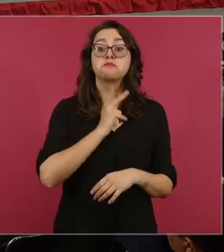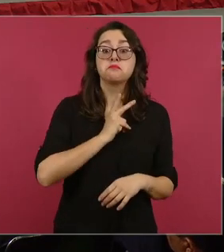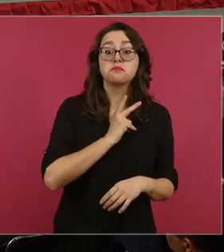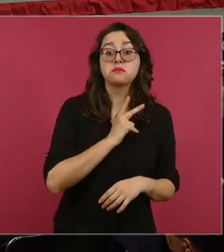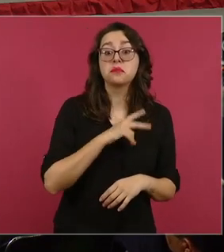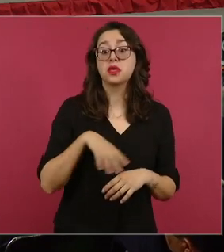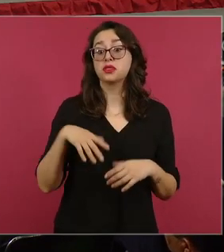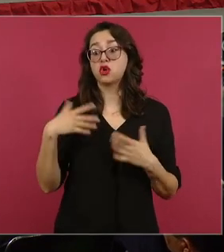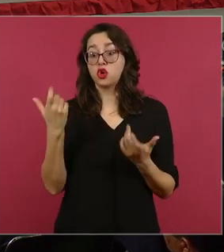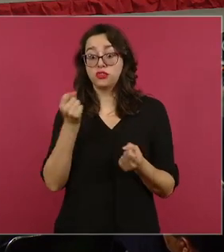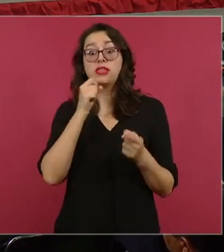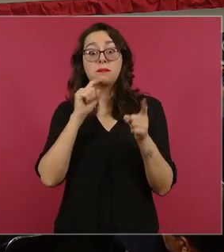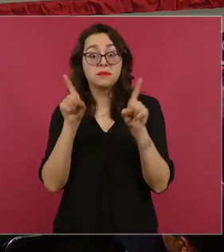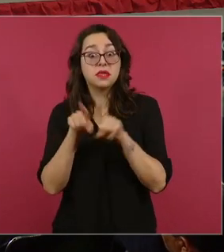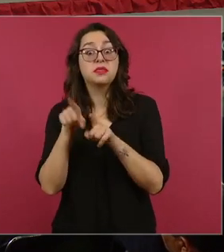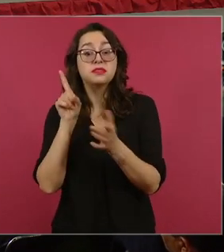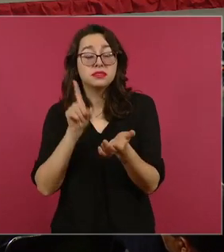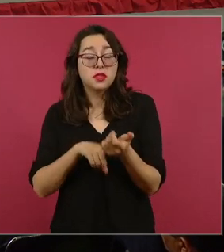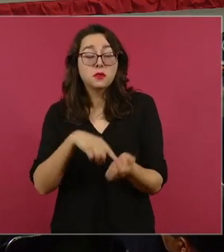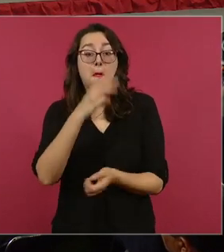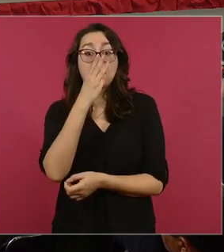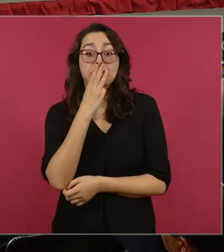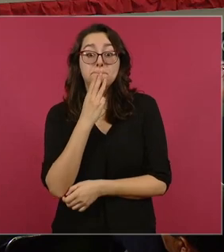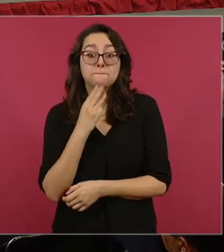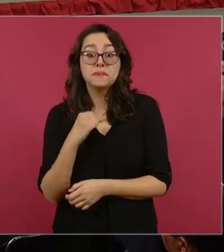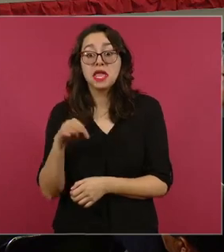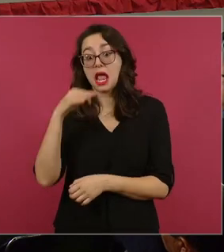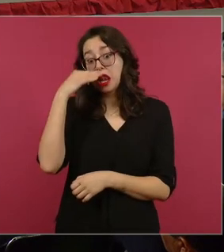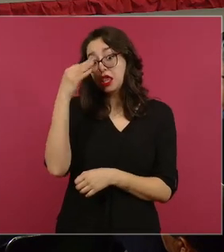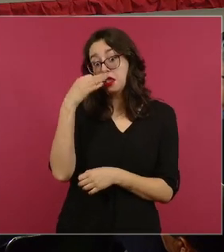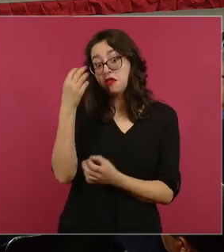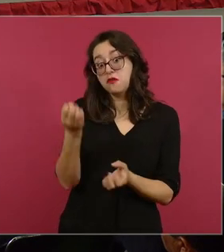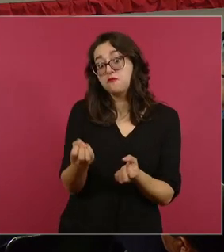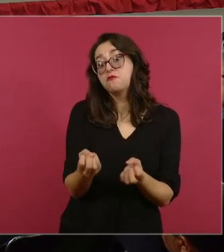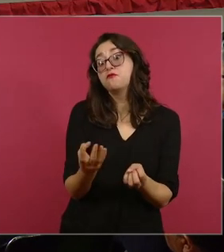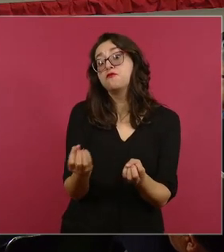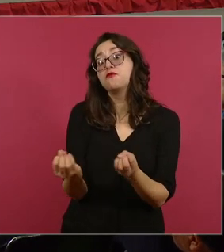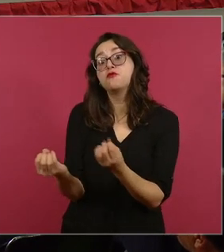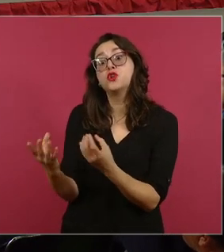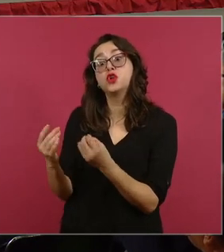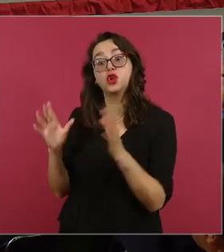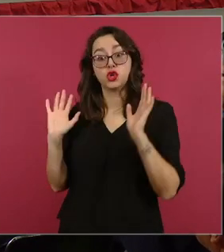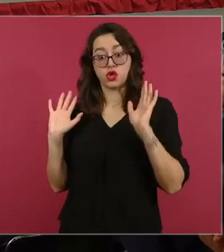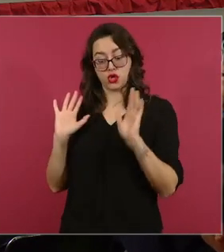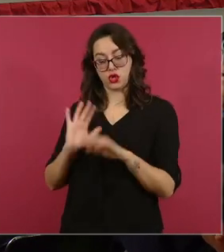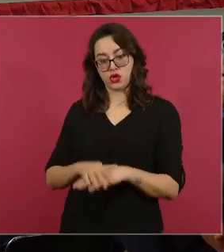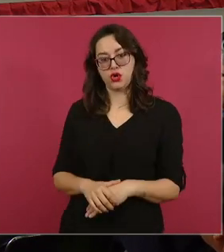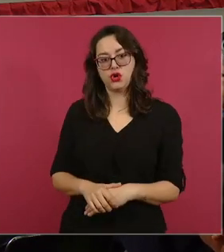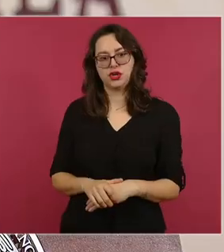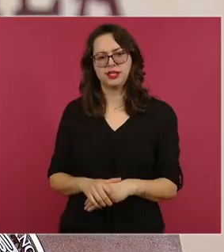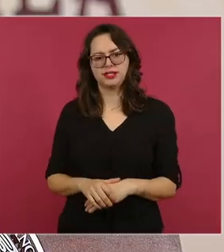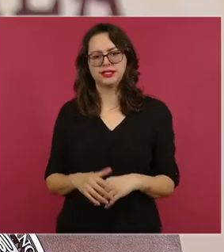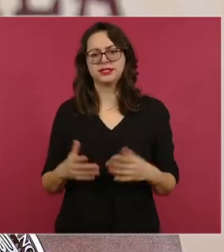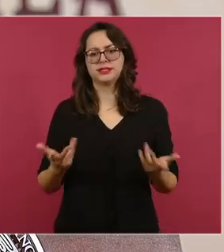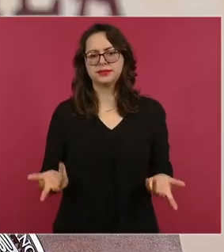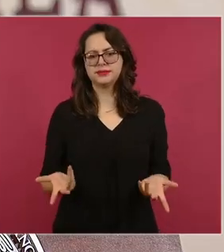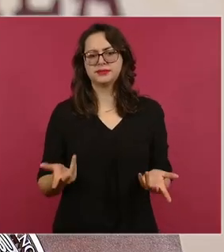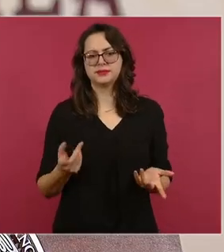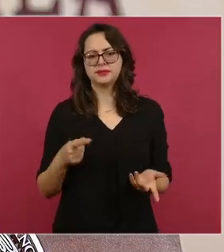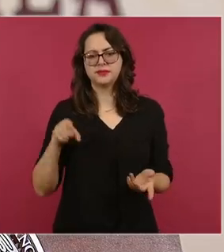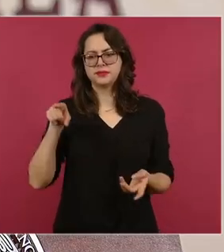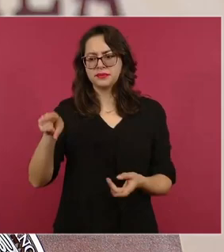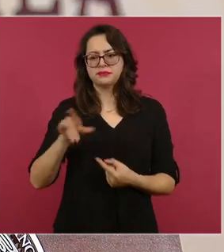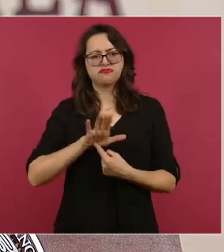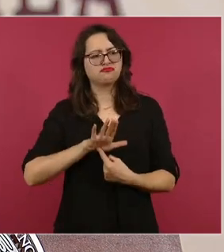miel y flores. En el gobierno de los otros datos, Octavio Romero Oropeza se voló la barda con el diagnóstico que presentó